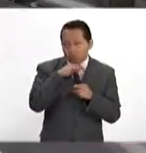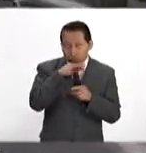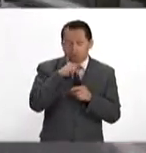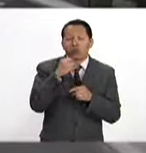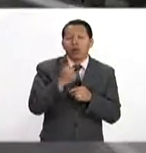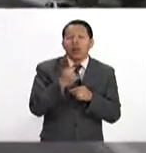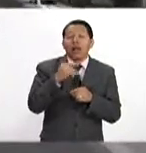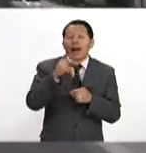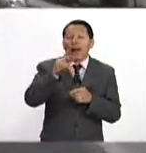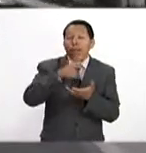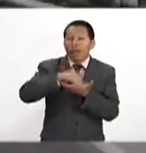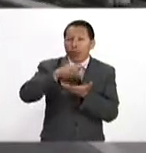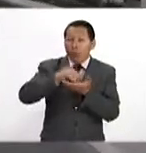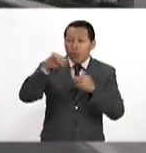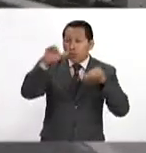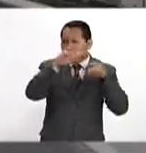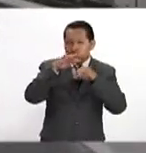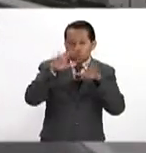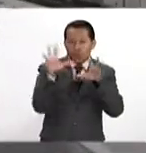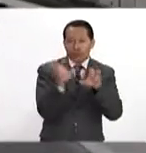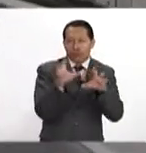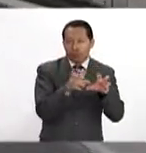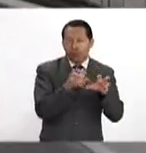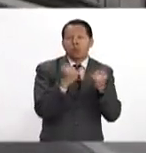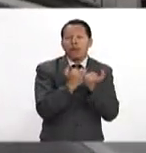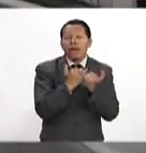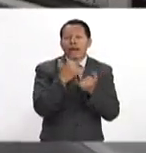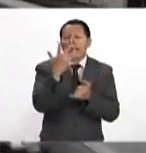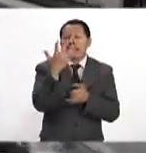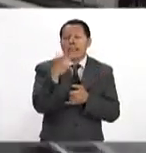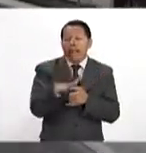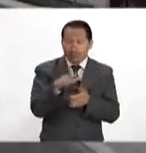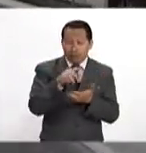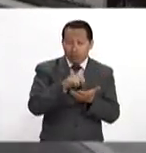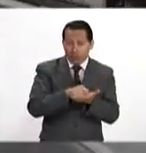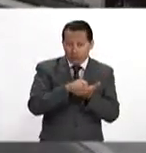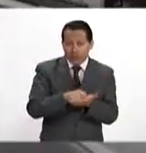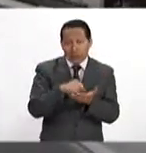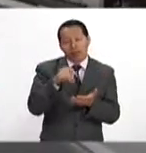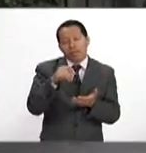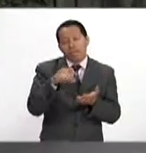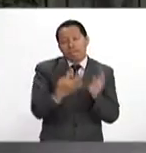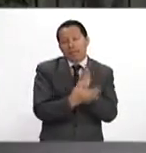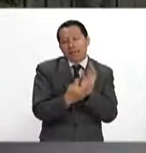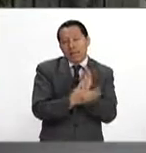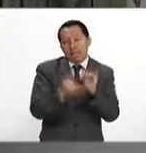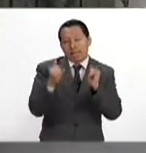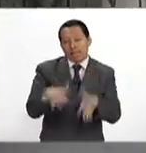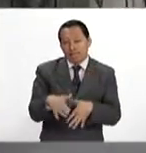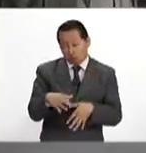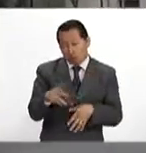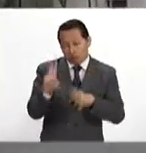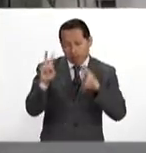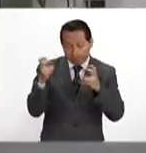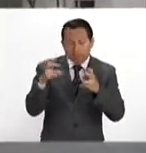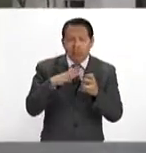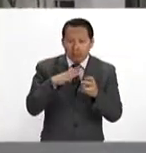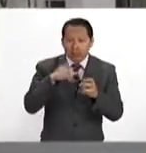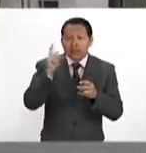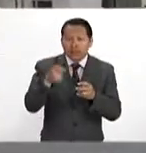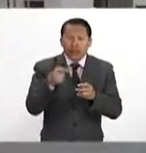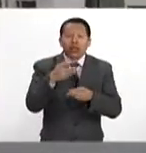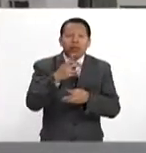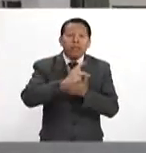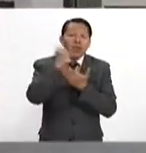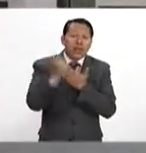polvo suspendido y procesar más de 10 toneladas de metales pesados. Además, es un proyecto sustentable